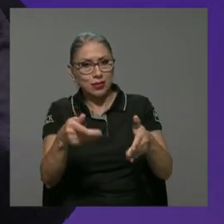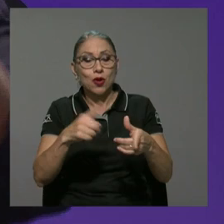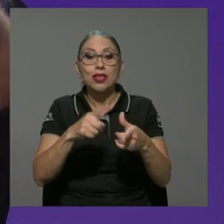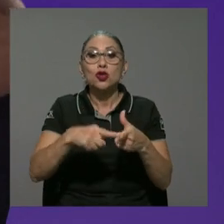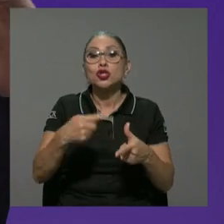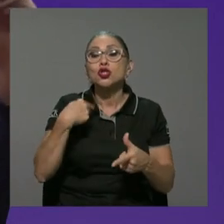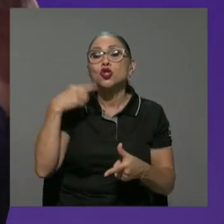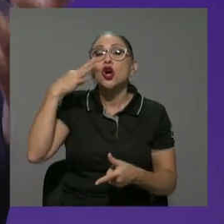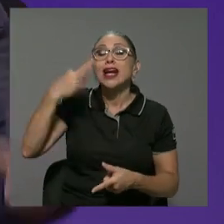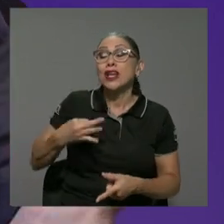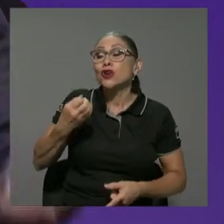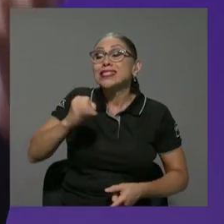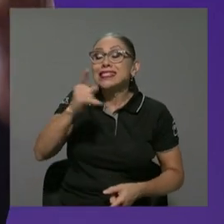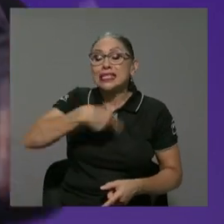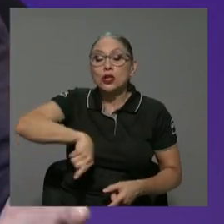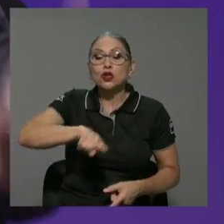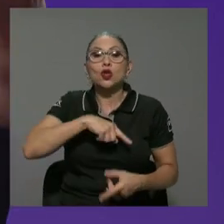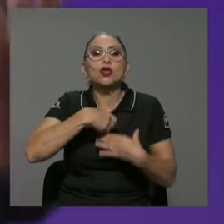balanza